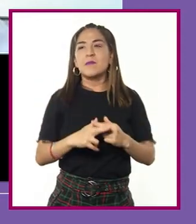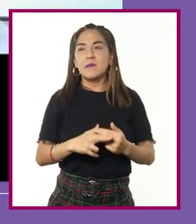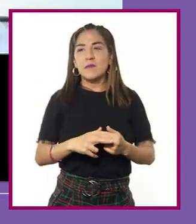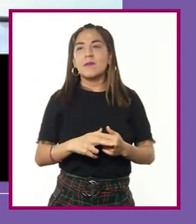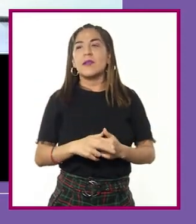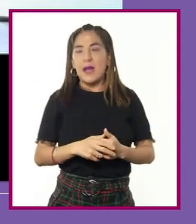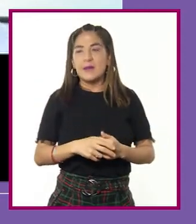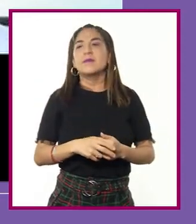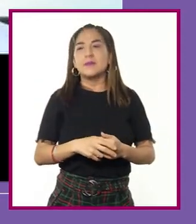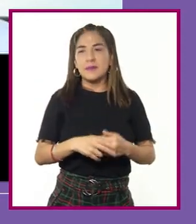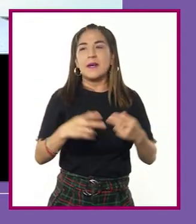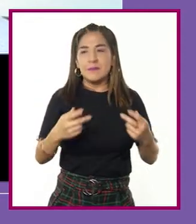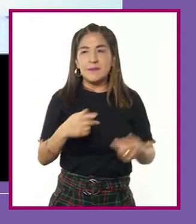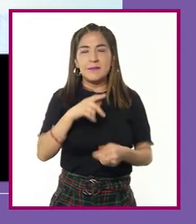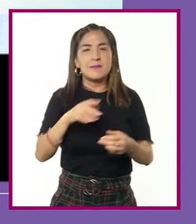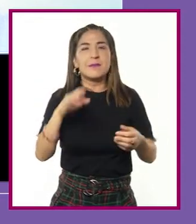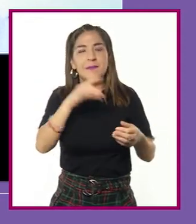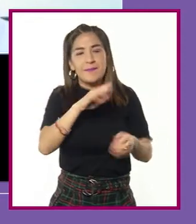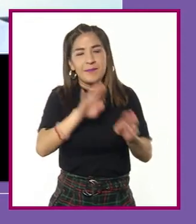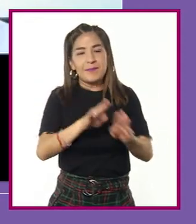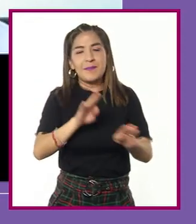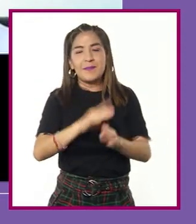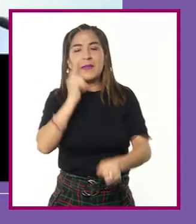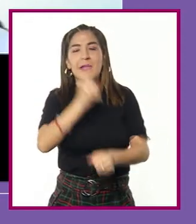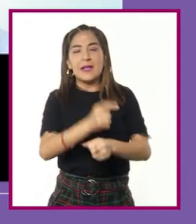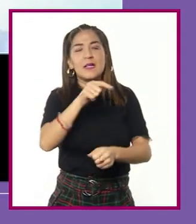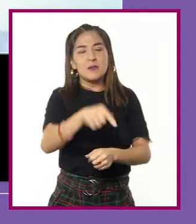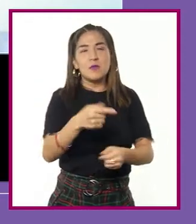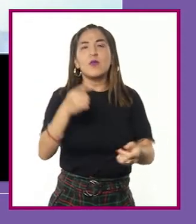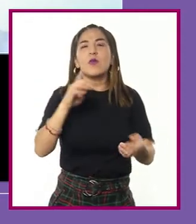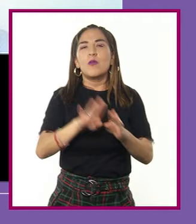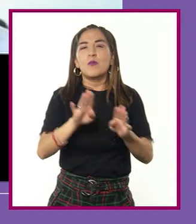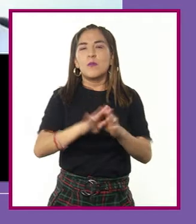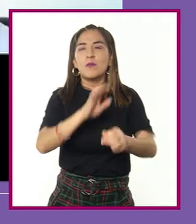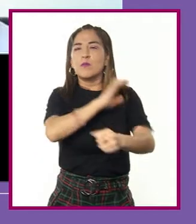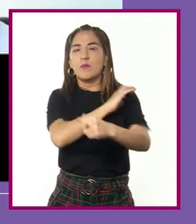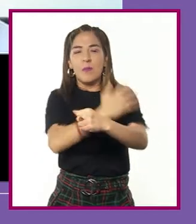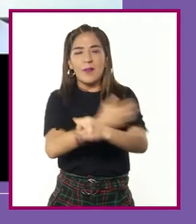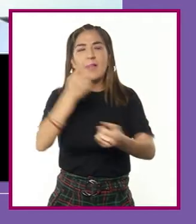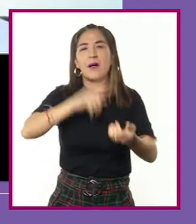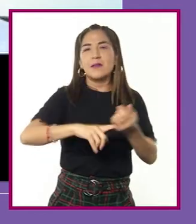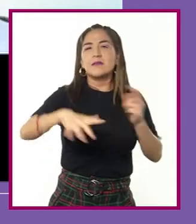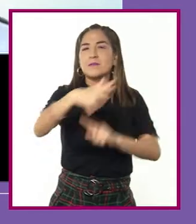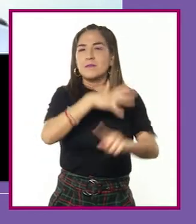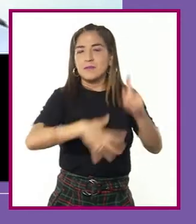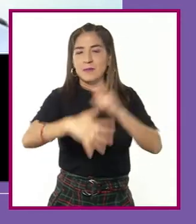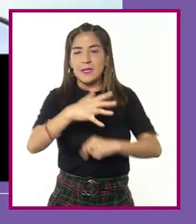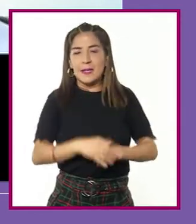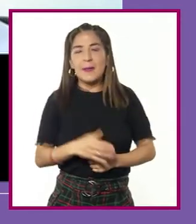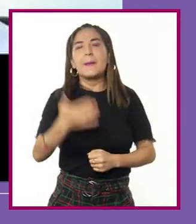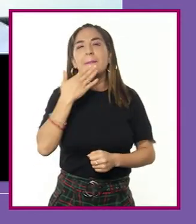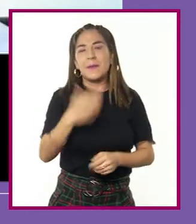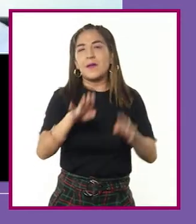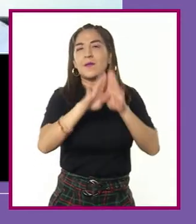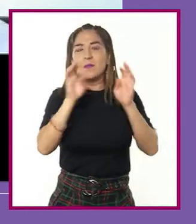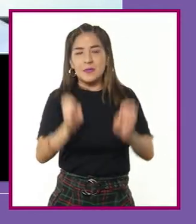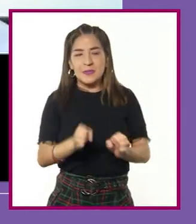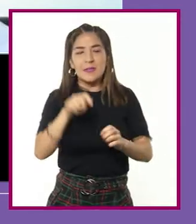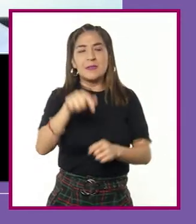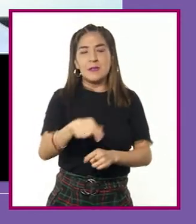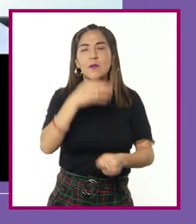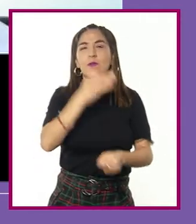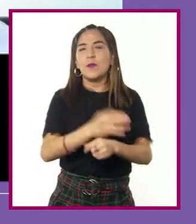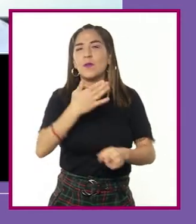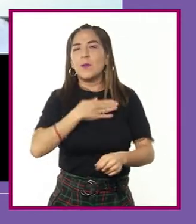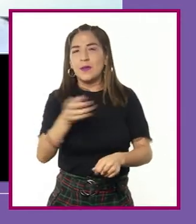especialista en derechos humanos, quien nos platicará sobre el poder y su ejercicio. Hola Lilia, ¿cómo estás? Muy buenos días. Buenos